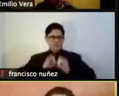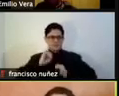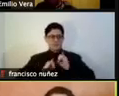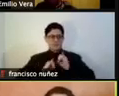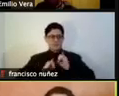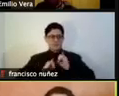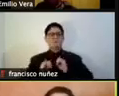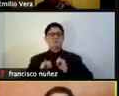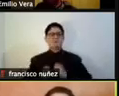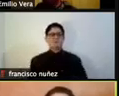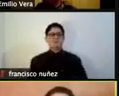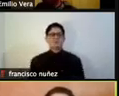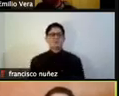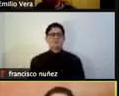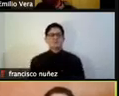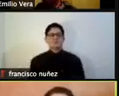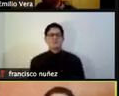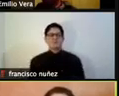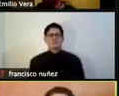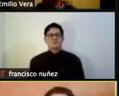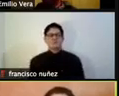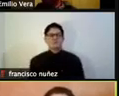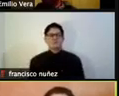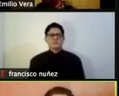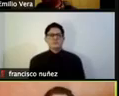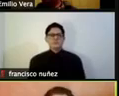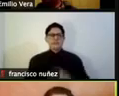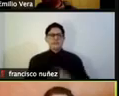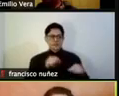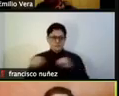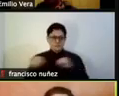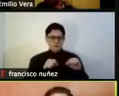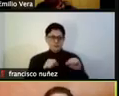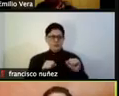sísmica marina es importante de ser